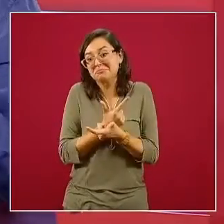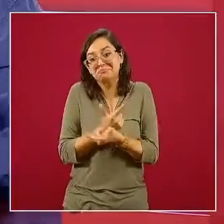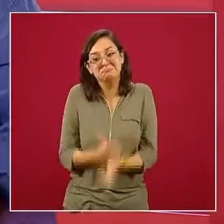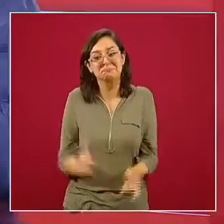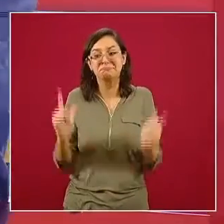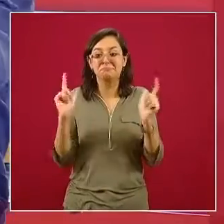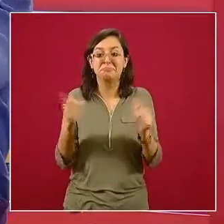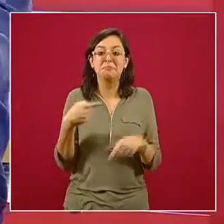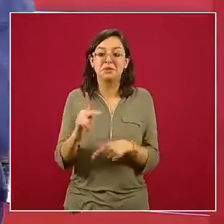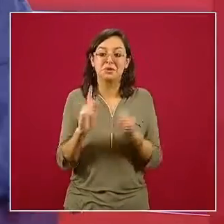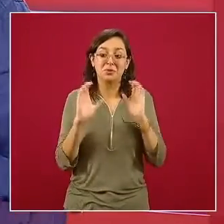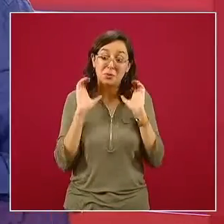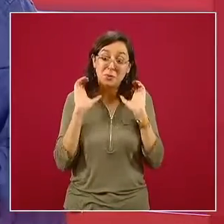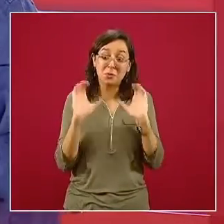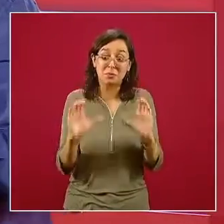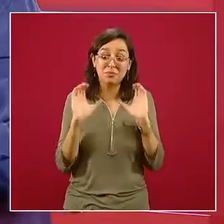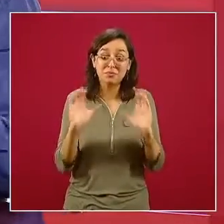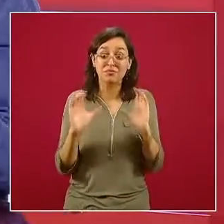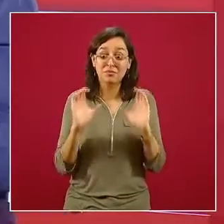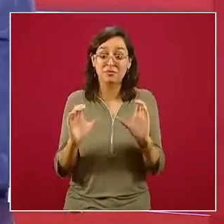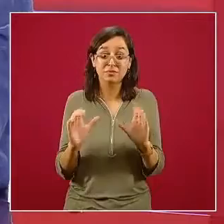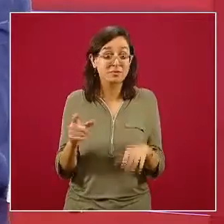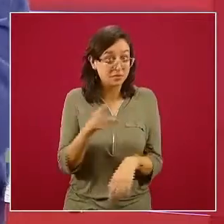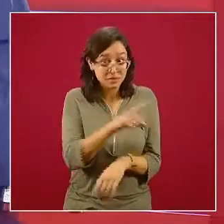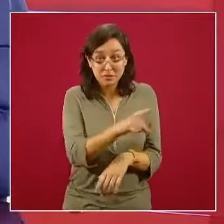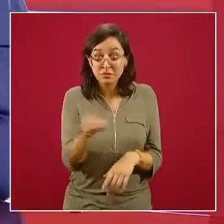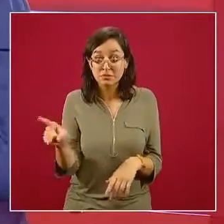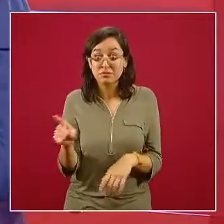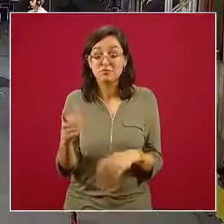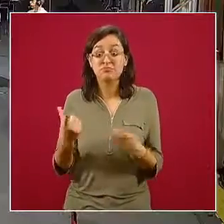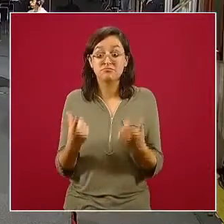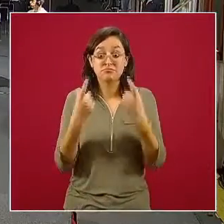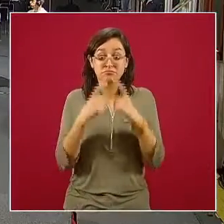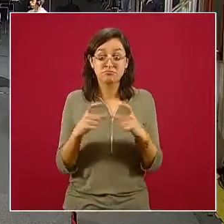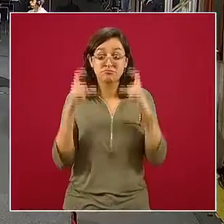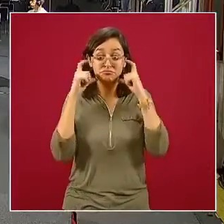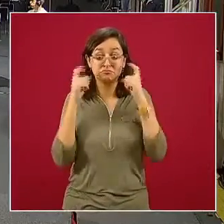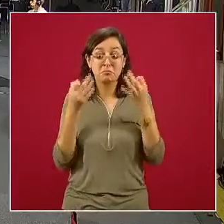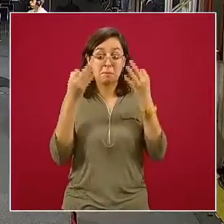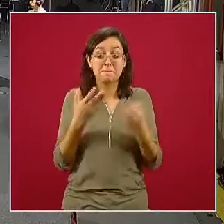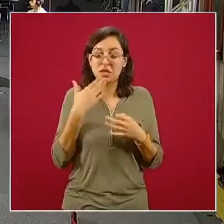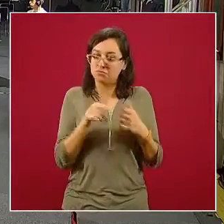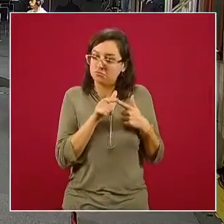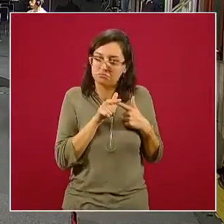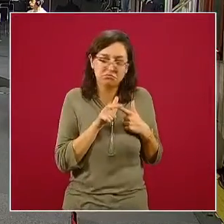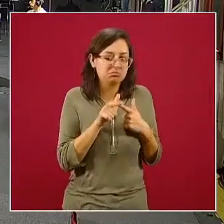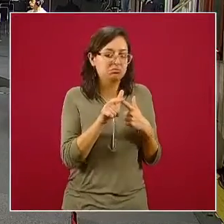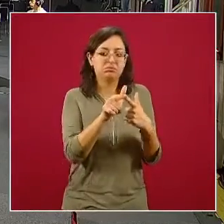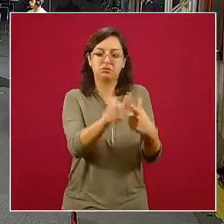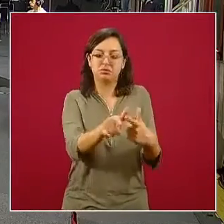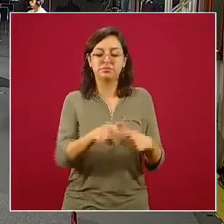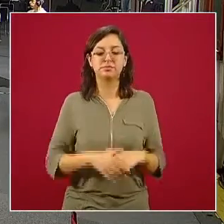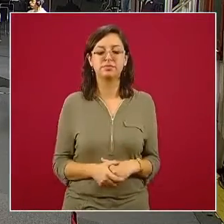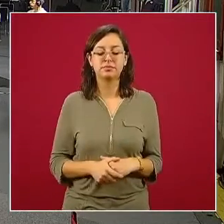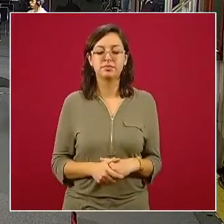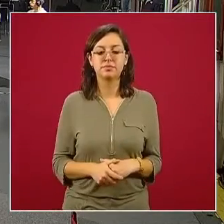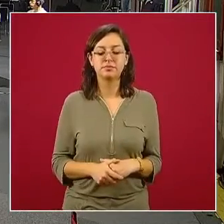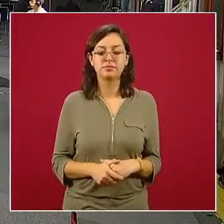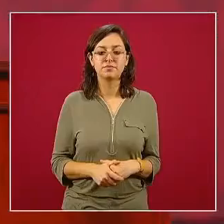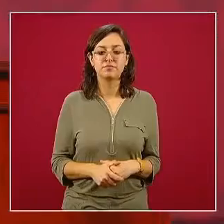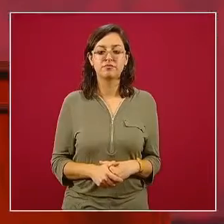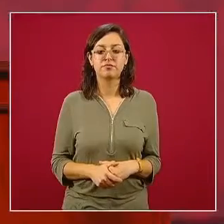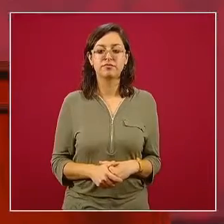Nomás cuide, como afortunadamente es el caso de los que están aquí, de usarlo consistentemente. Ahora, sí